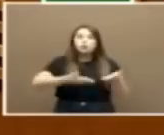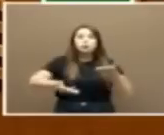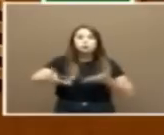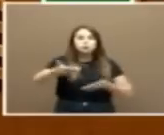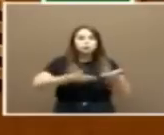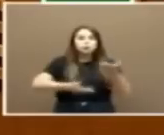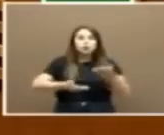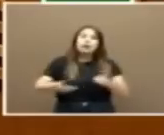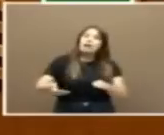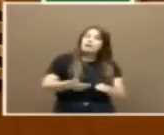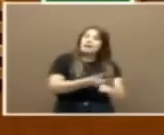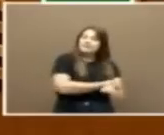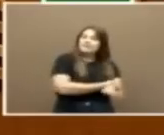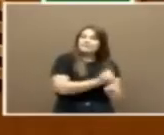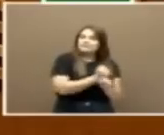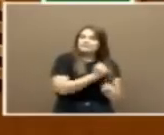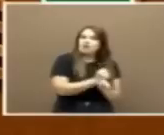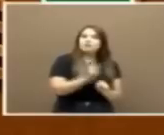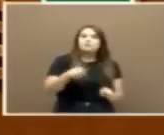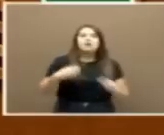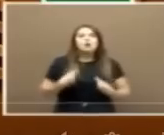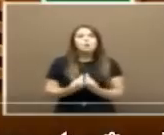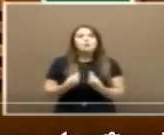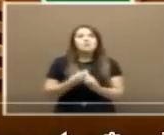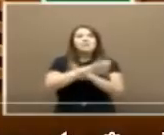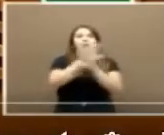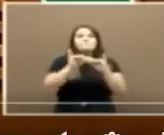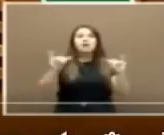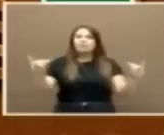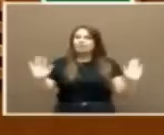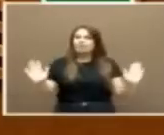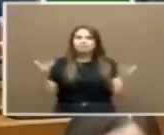precedieron y la convivencia pacífica y después